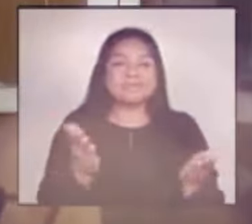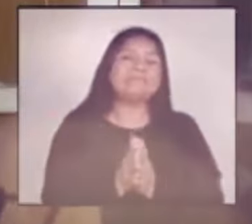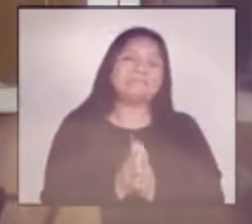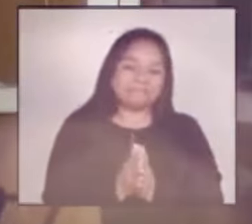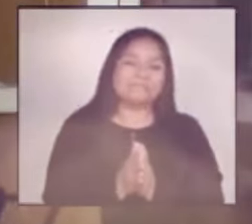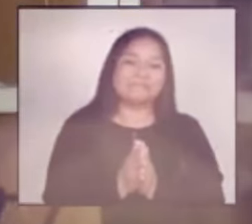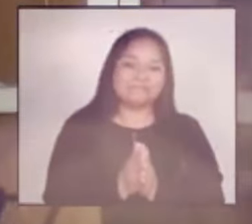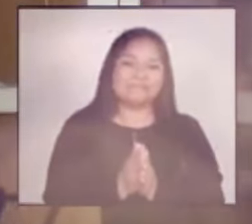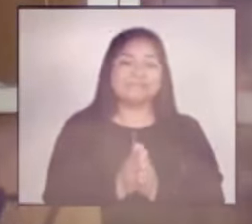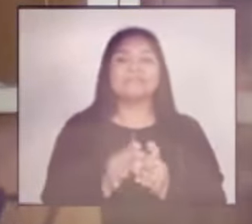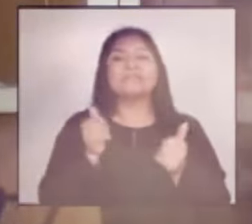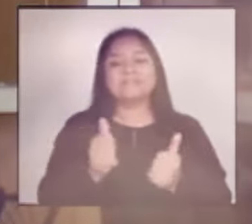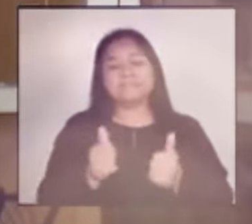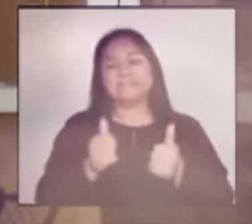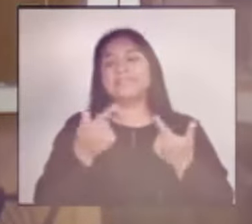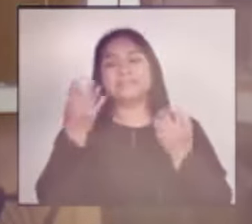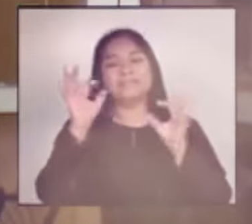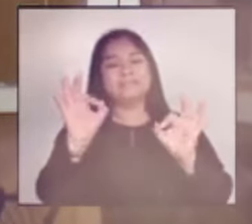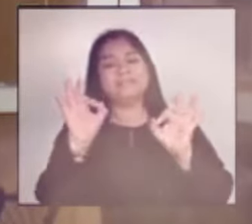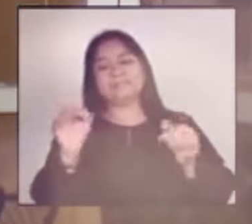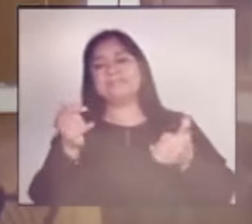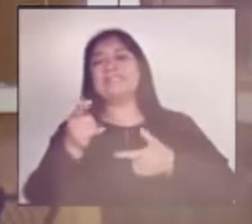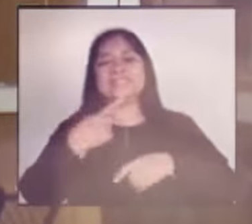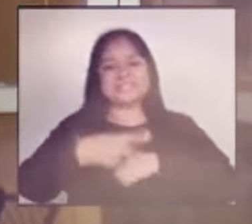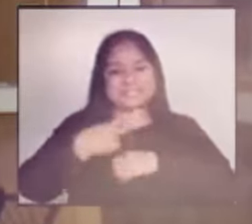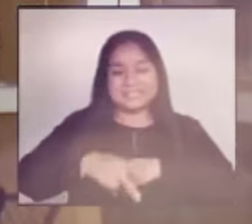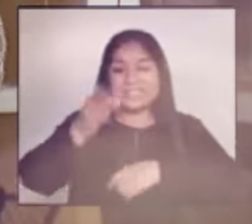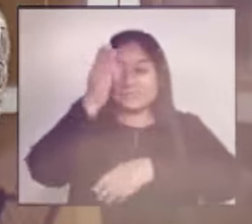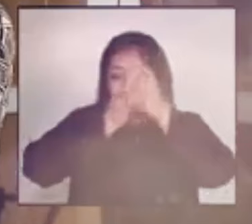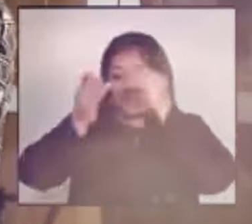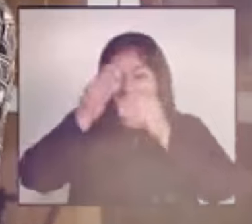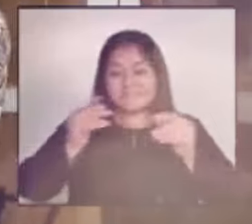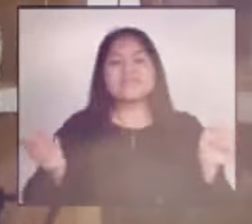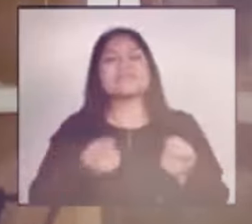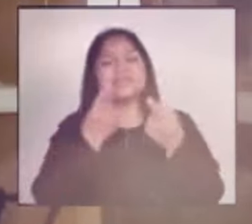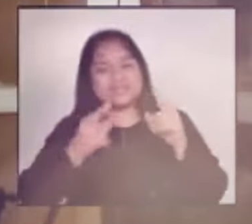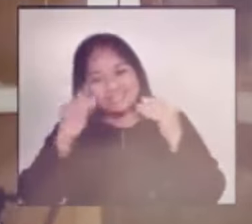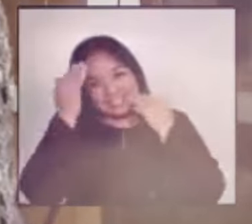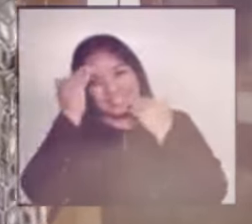una muy rica tarde enriquecedora y musical